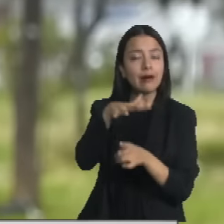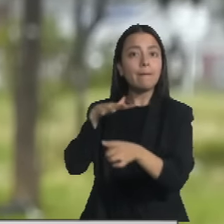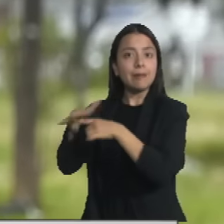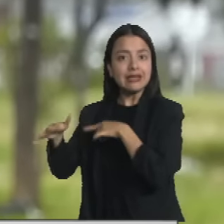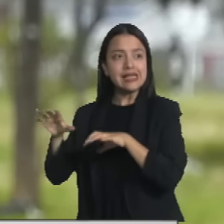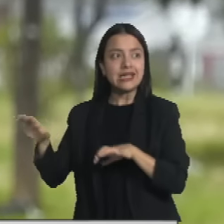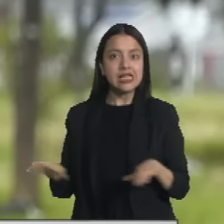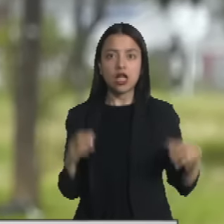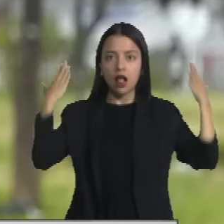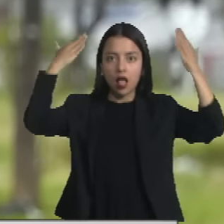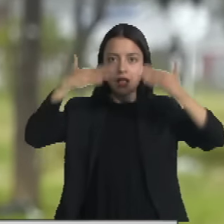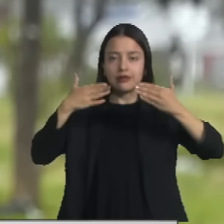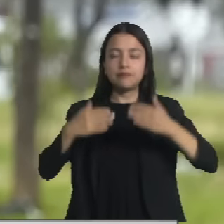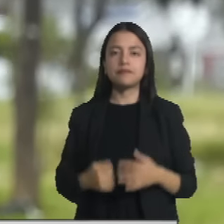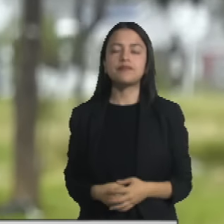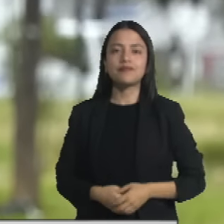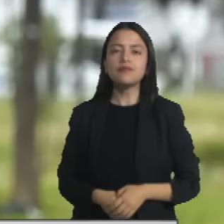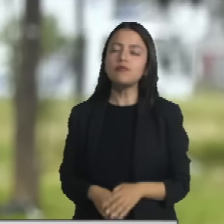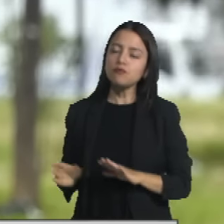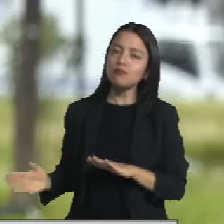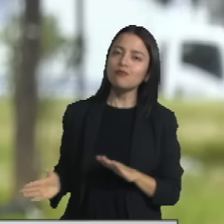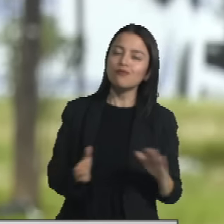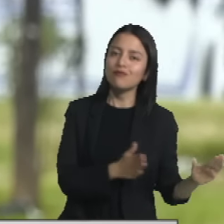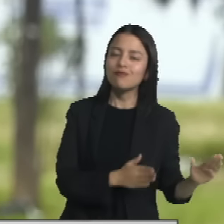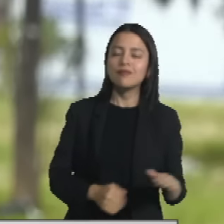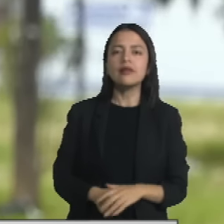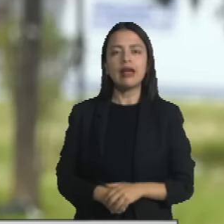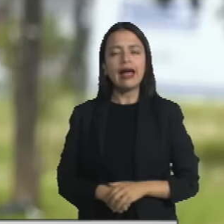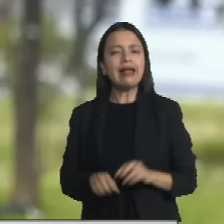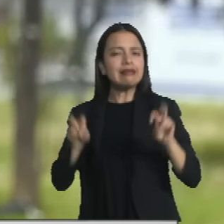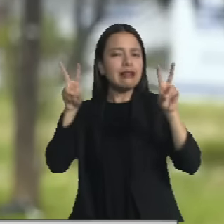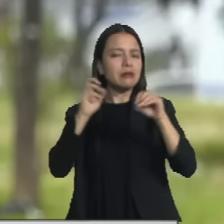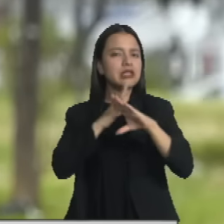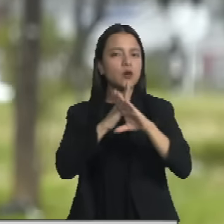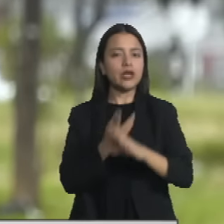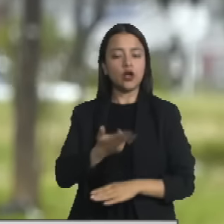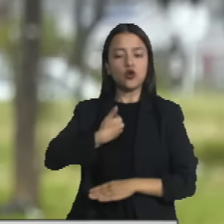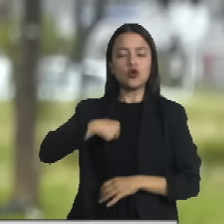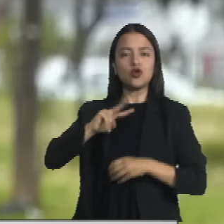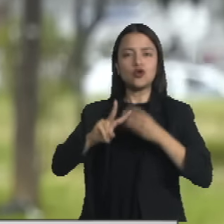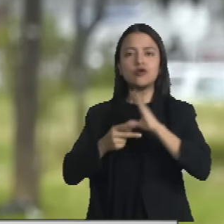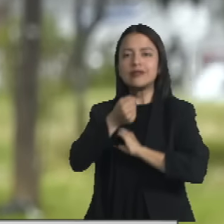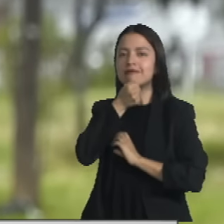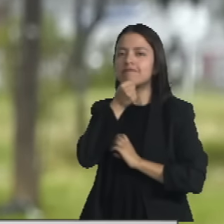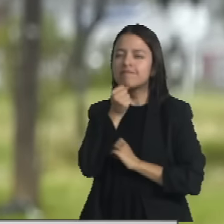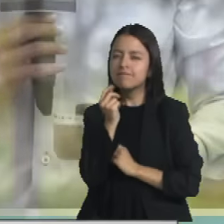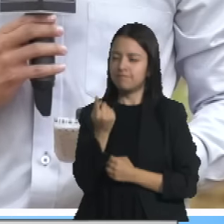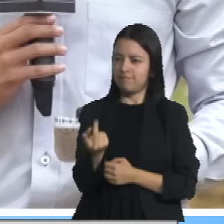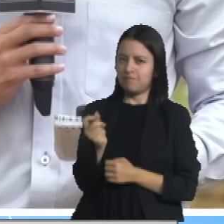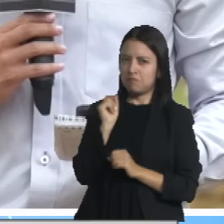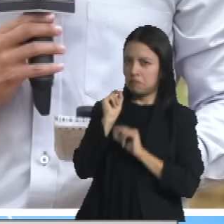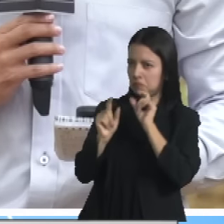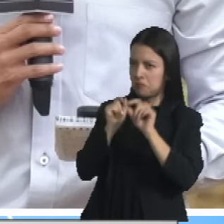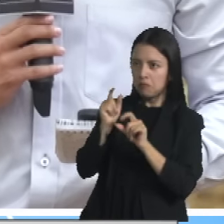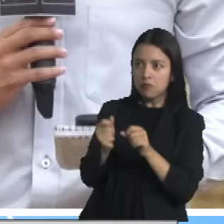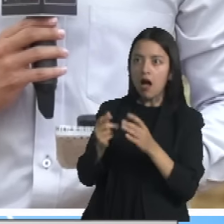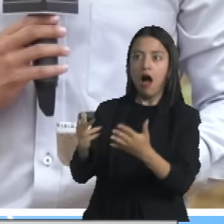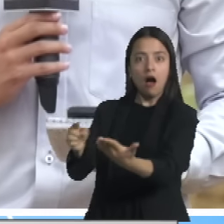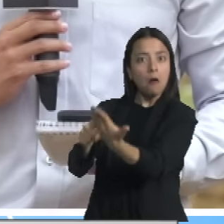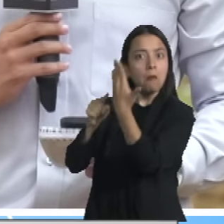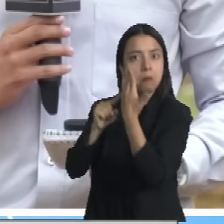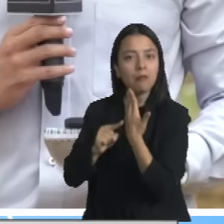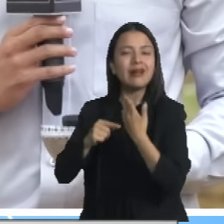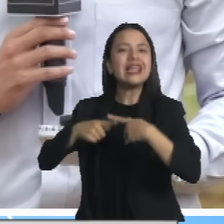de tema, pero seguimos en materia de seguridad aquí en la capital de la República, porque Noticentro 1 CMI conoció el más reciente informe emitido